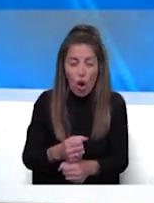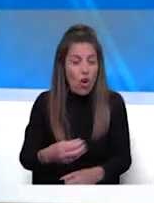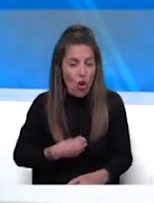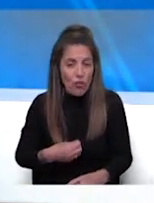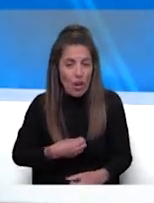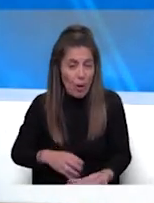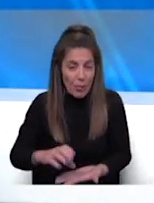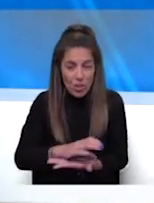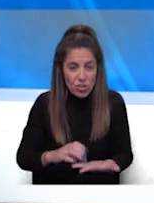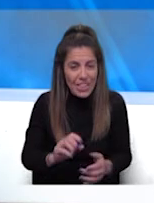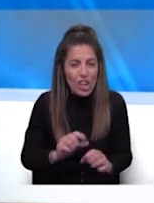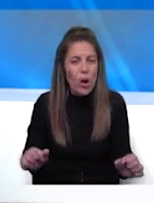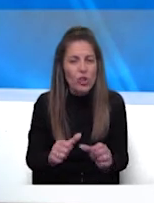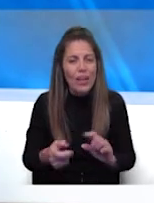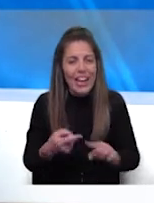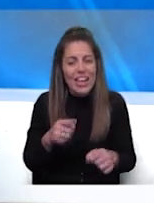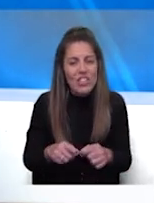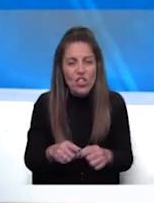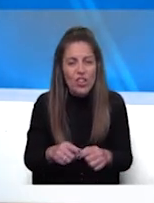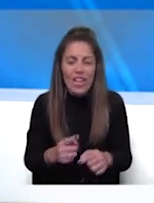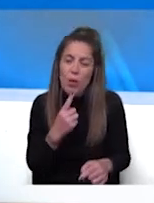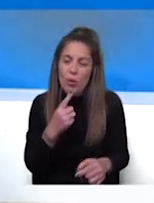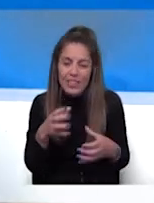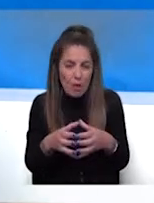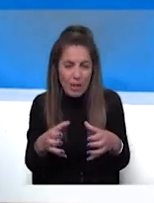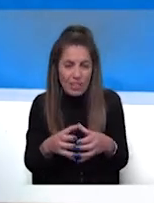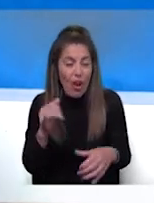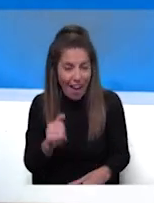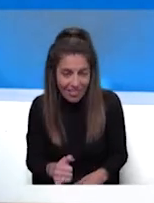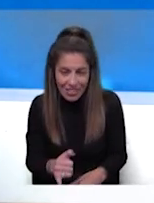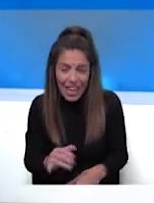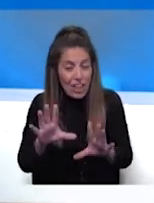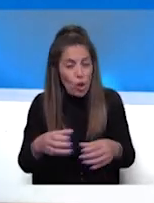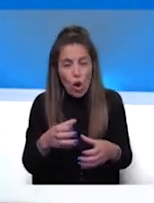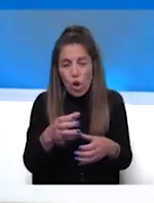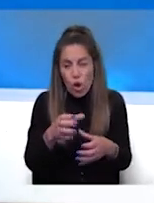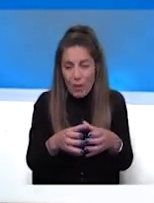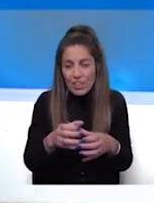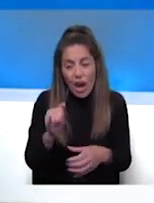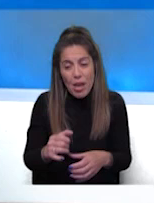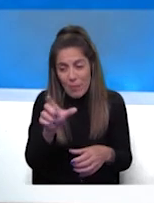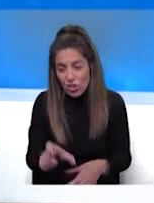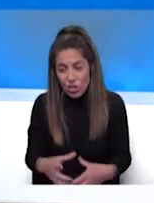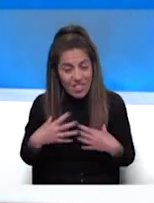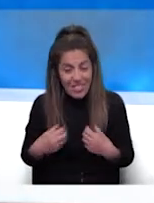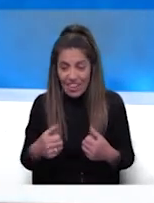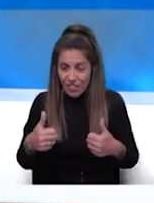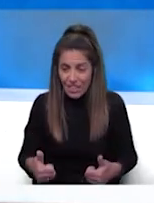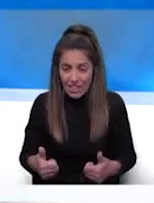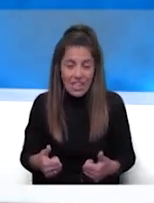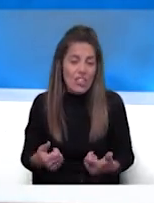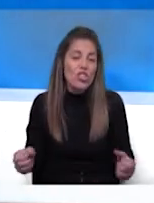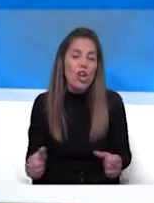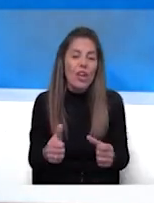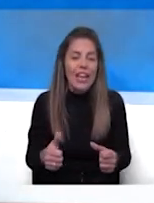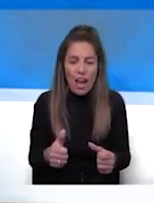para la ciudadanía y que no actúen en función de la bandera político-partidaria. La hay. En todos los partidos hay gente sana. Ahora, si yo lo que hago es